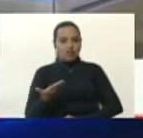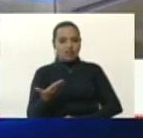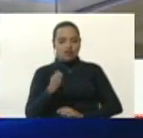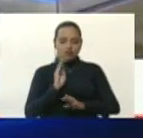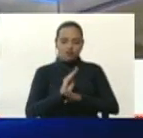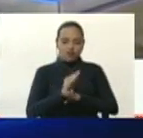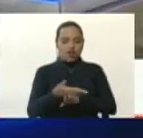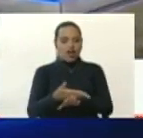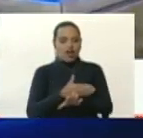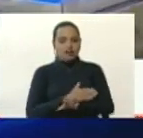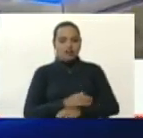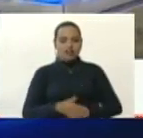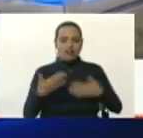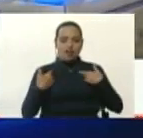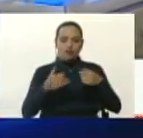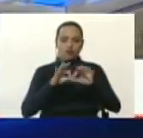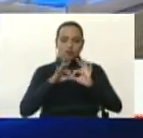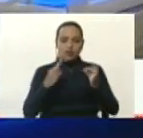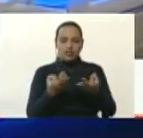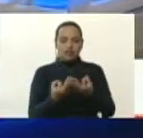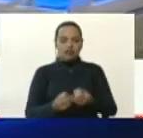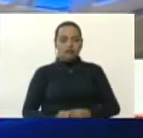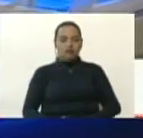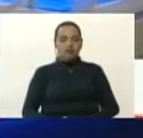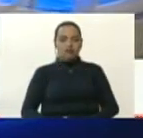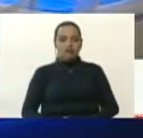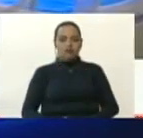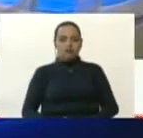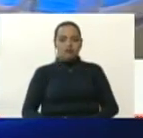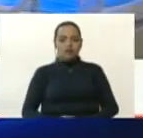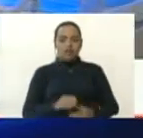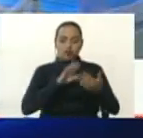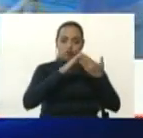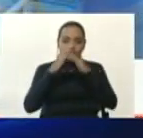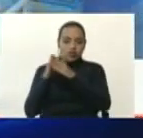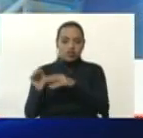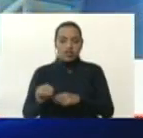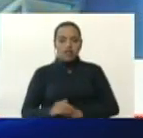la salud de familia, la salud familiar y comunitaria.